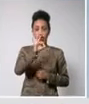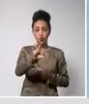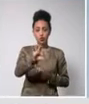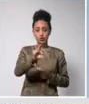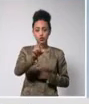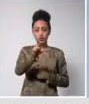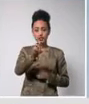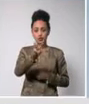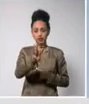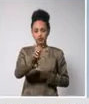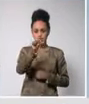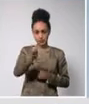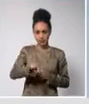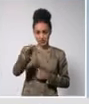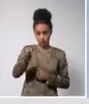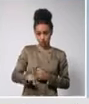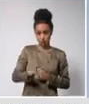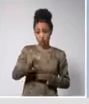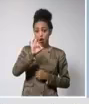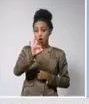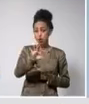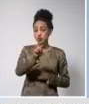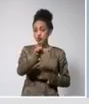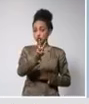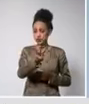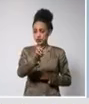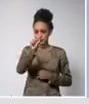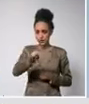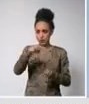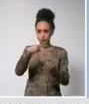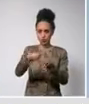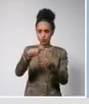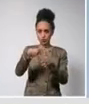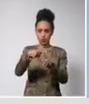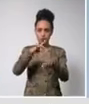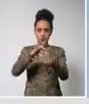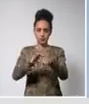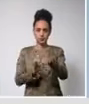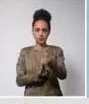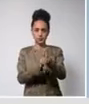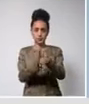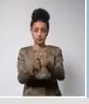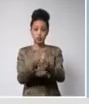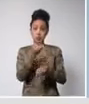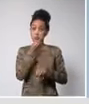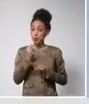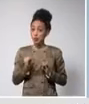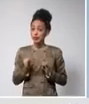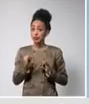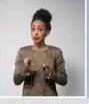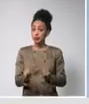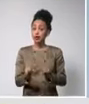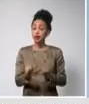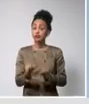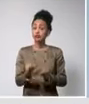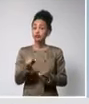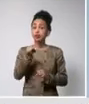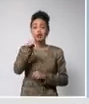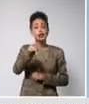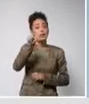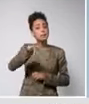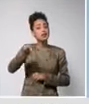813 personas con COVID-19. Podemos decir que estamos hablando